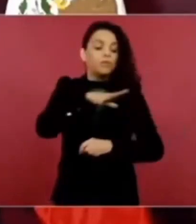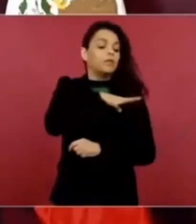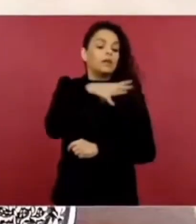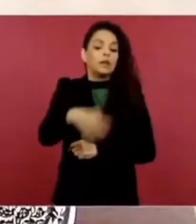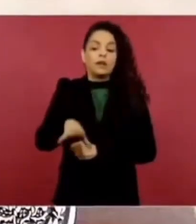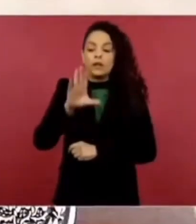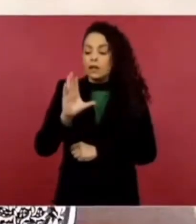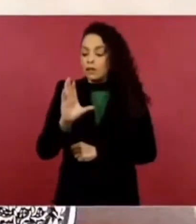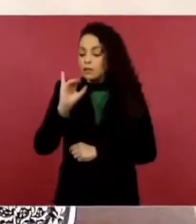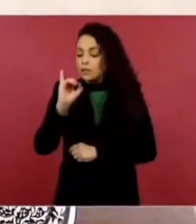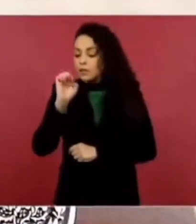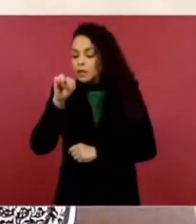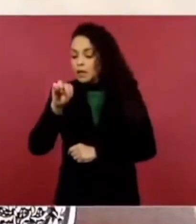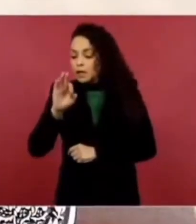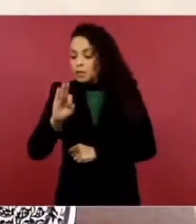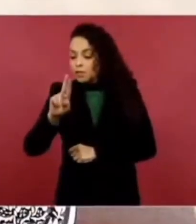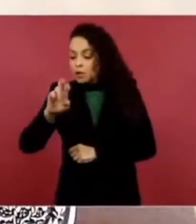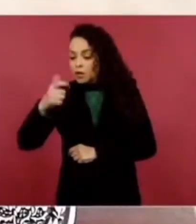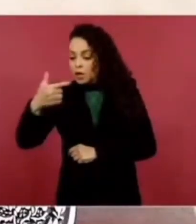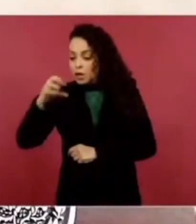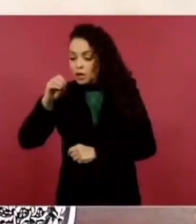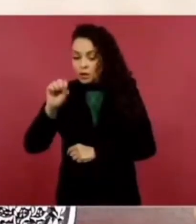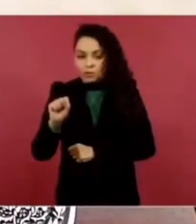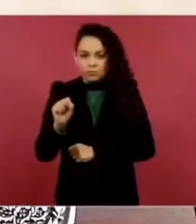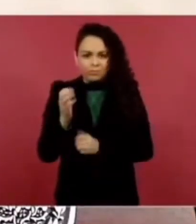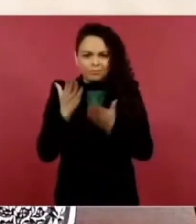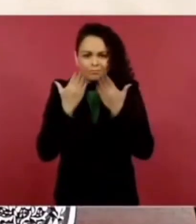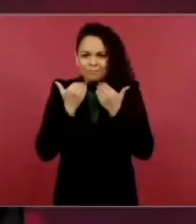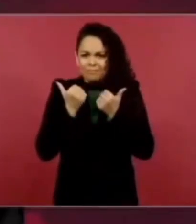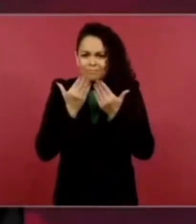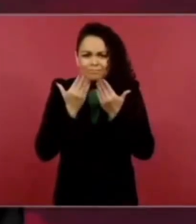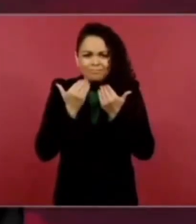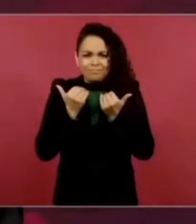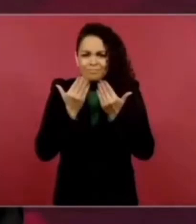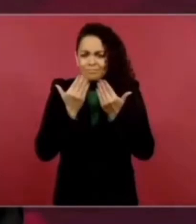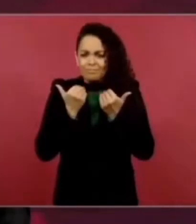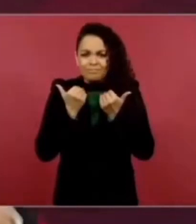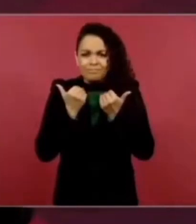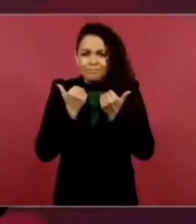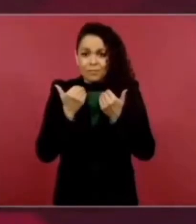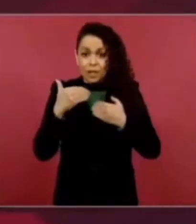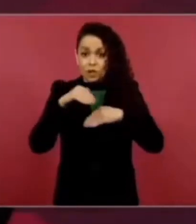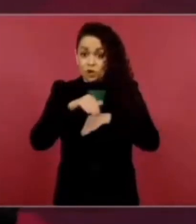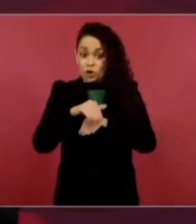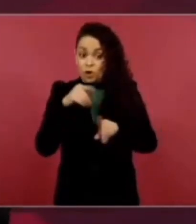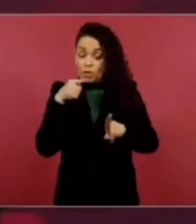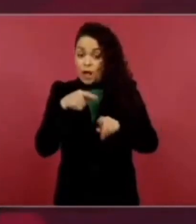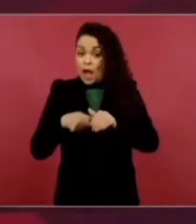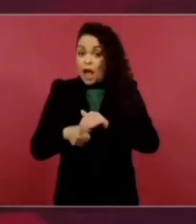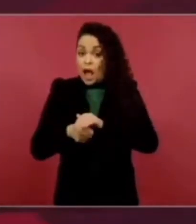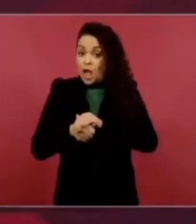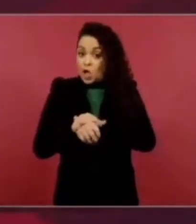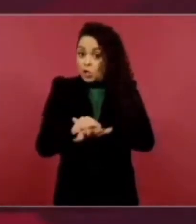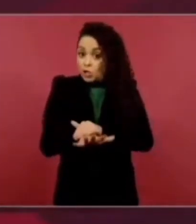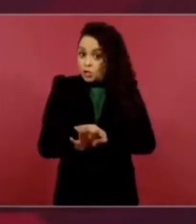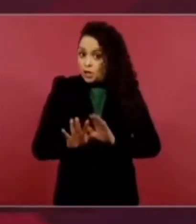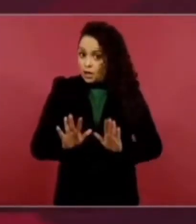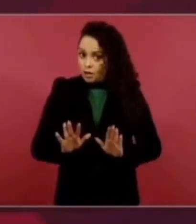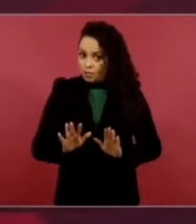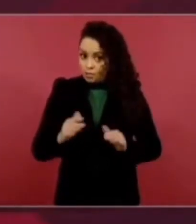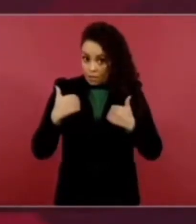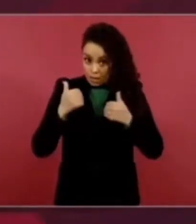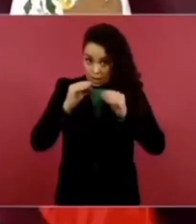Ayotzinapa, ¿eh? O sea, para que también quede claro. Dice Anabel Hernández,